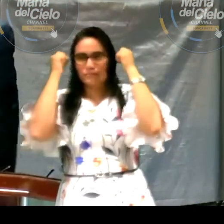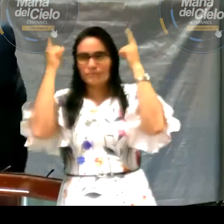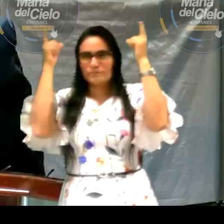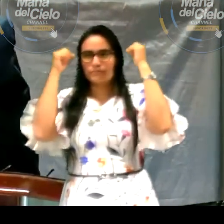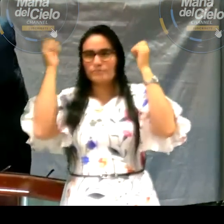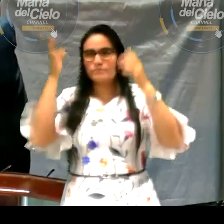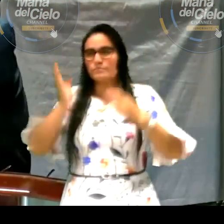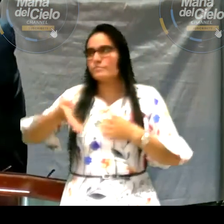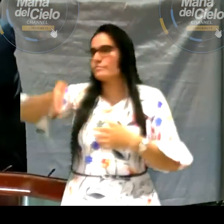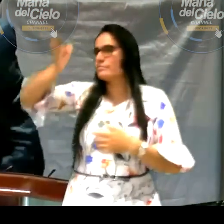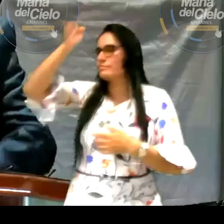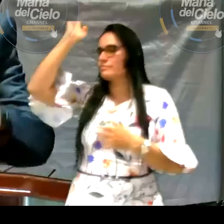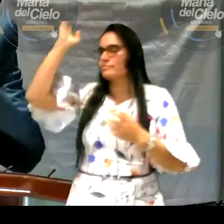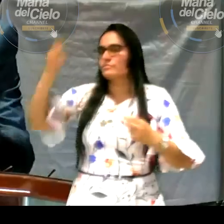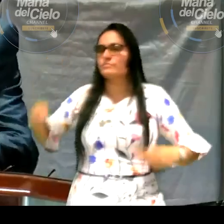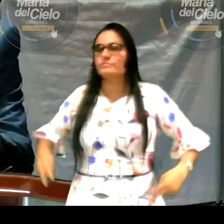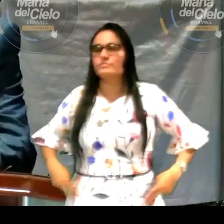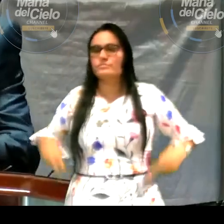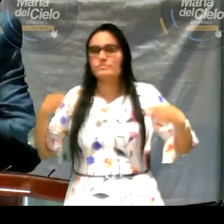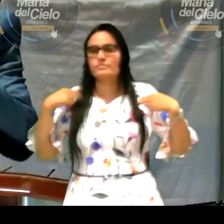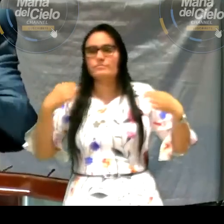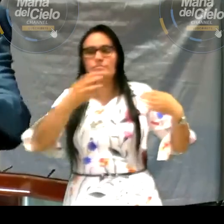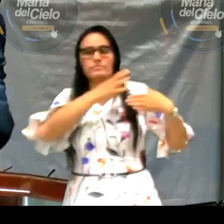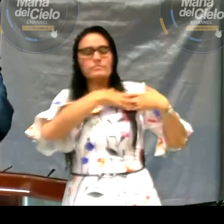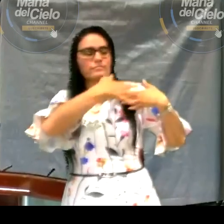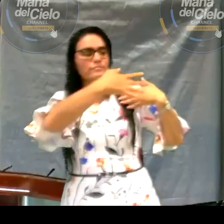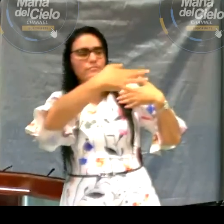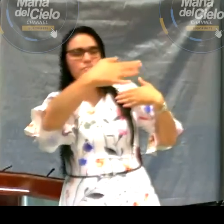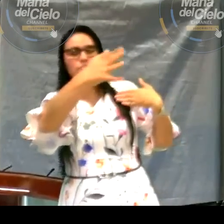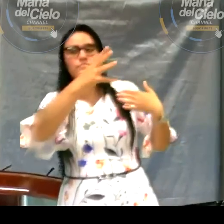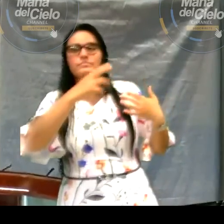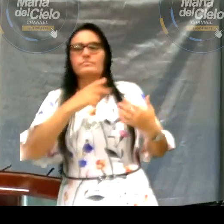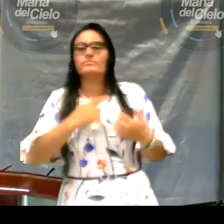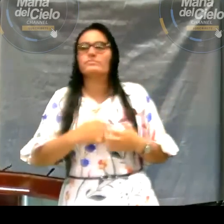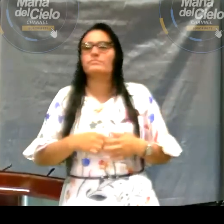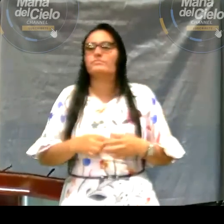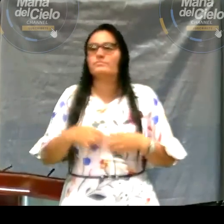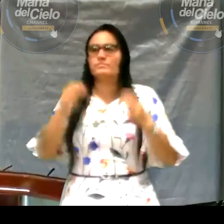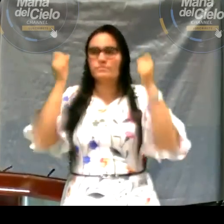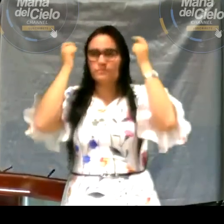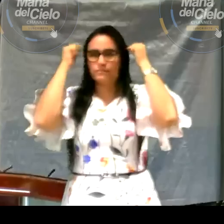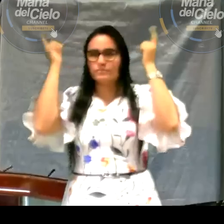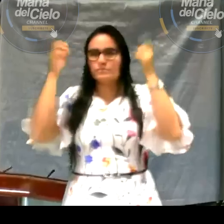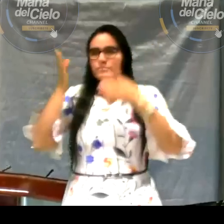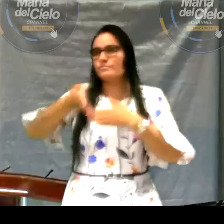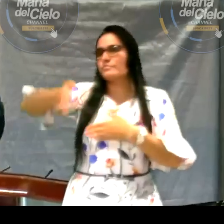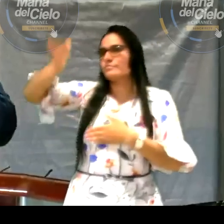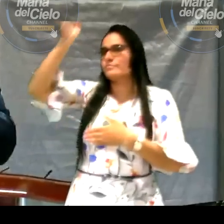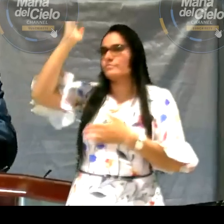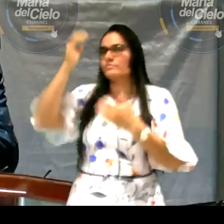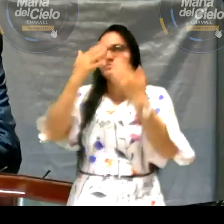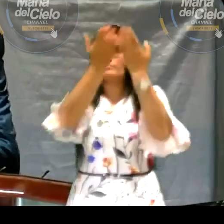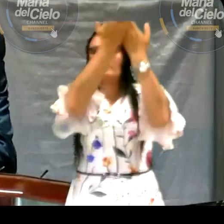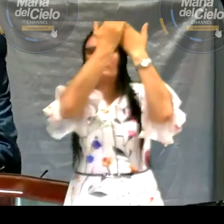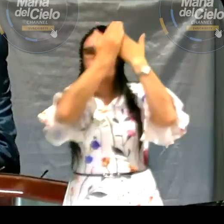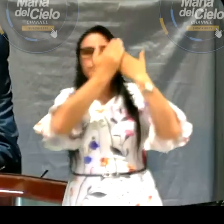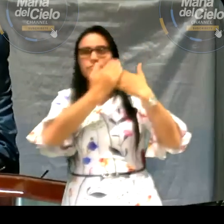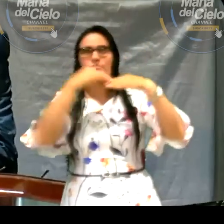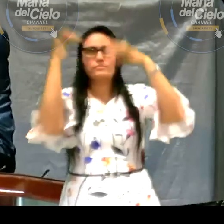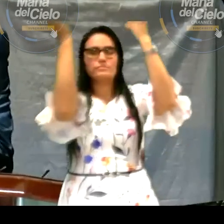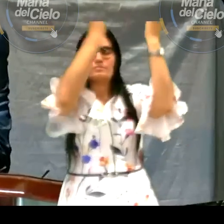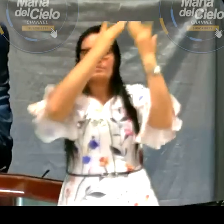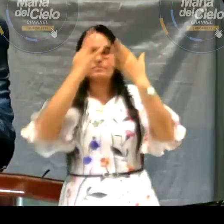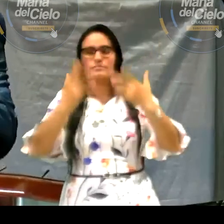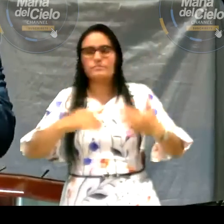eterna. El que cree en Él recibe el poder del Espíritu Santo. El que cree en Él es libre